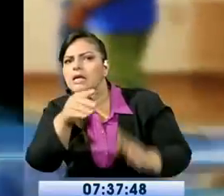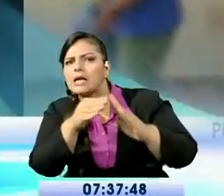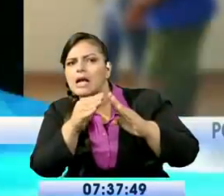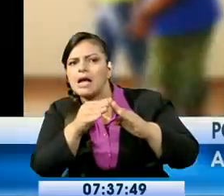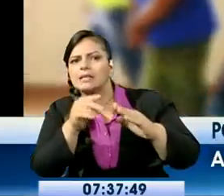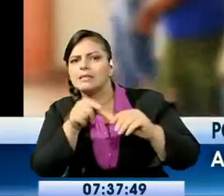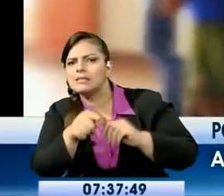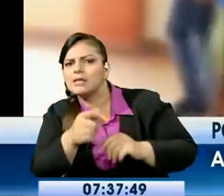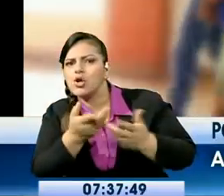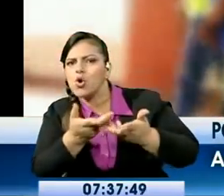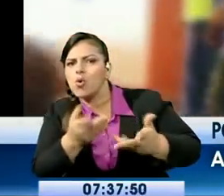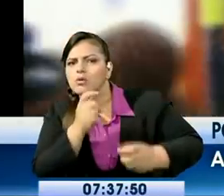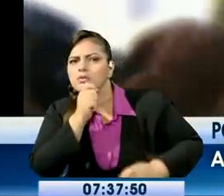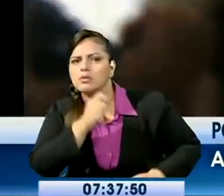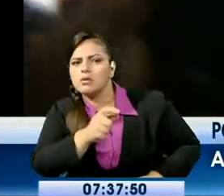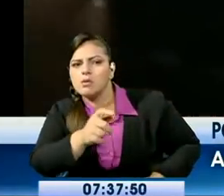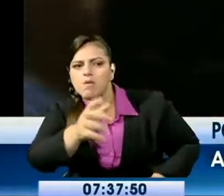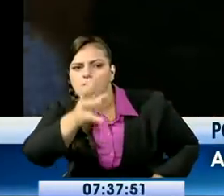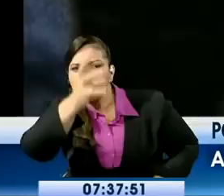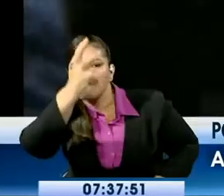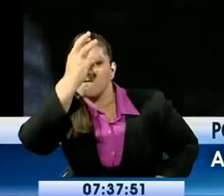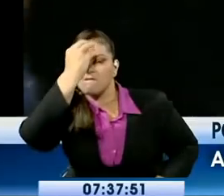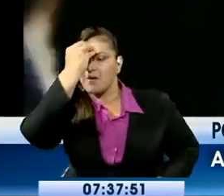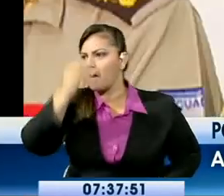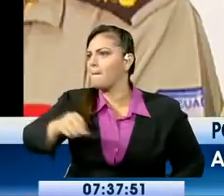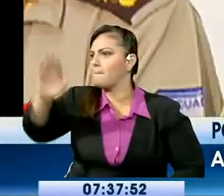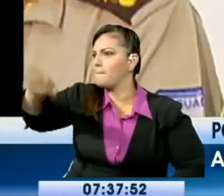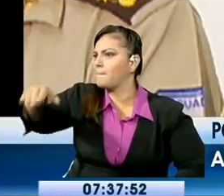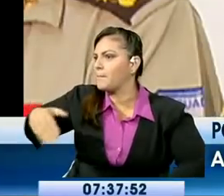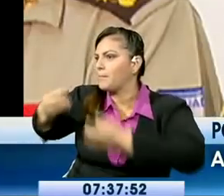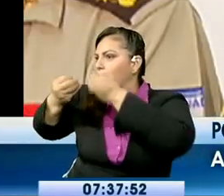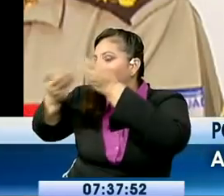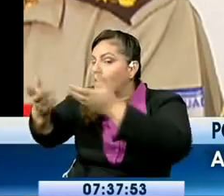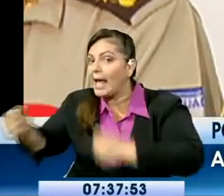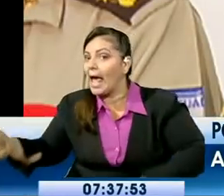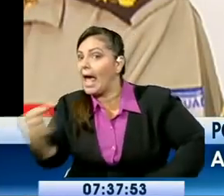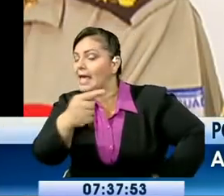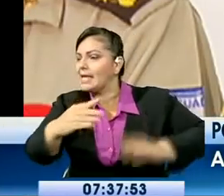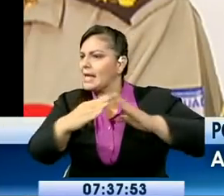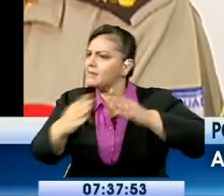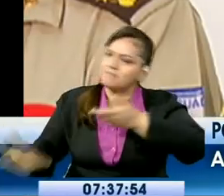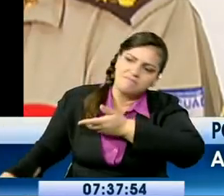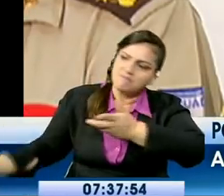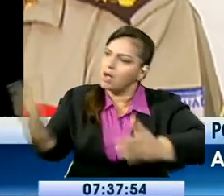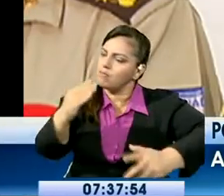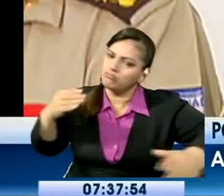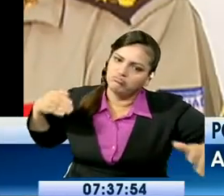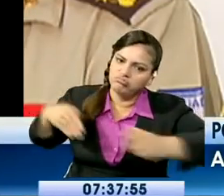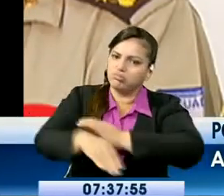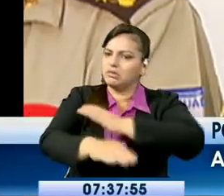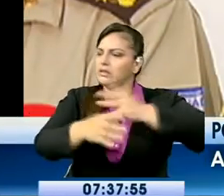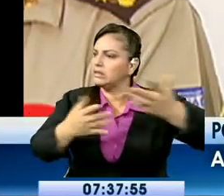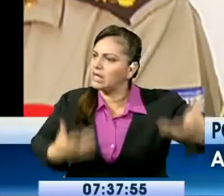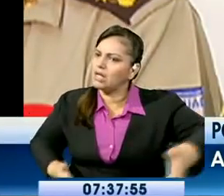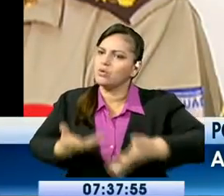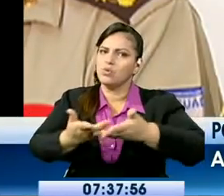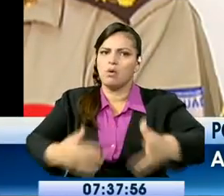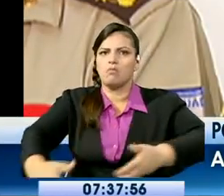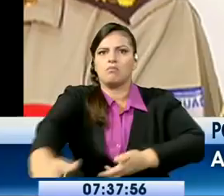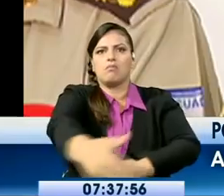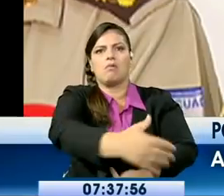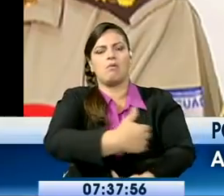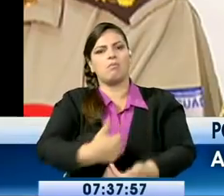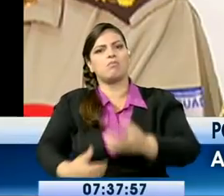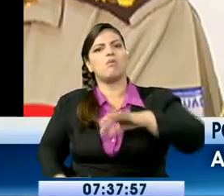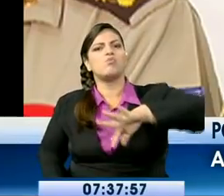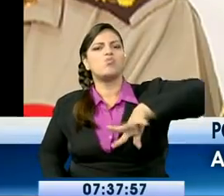los integrantes de esta banda, ingresar al domicilio. Luego de eso sacaban las cosas robadas y les iban a entregar en